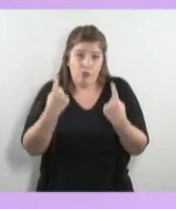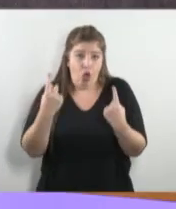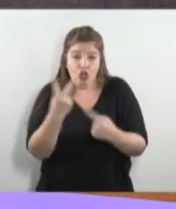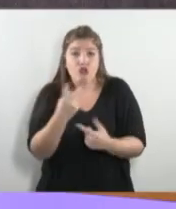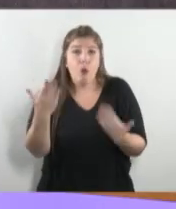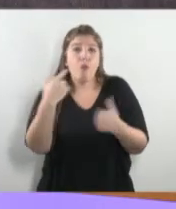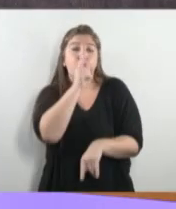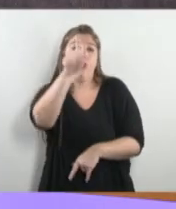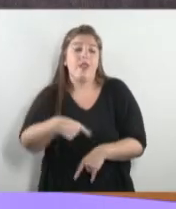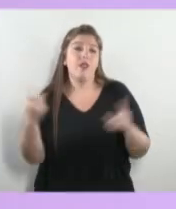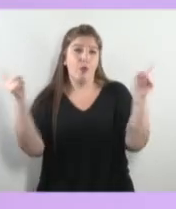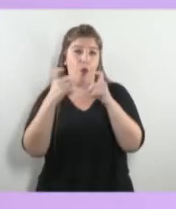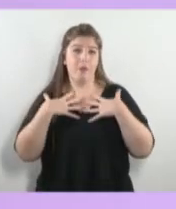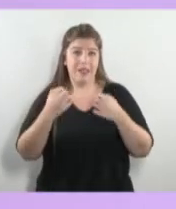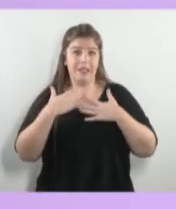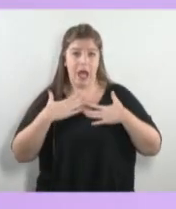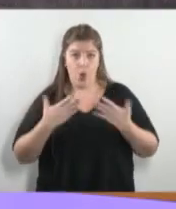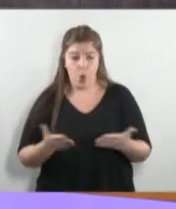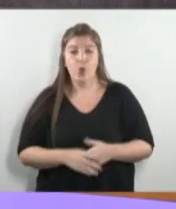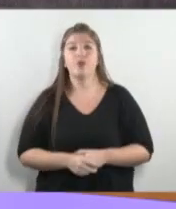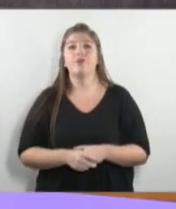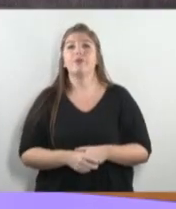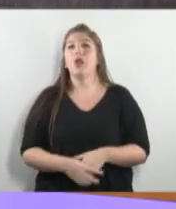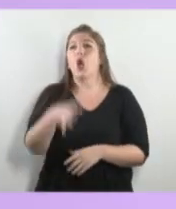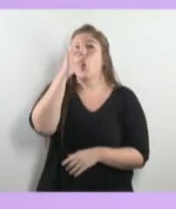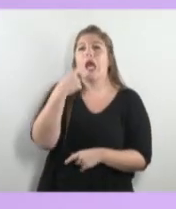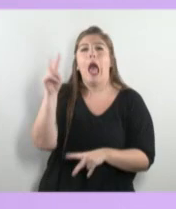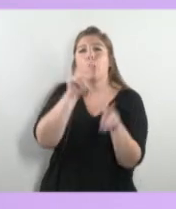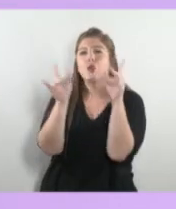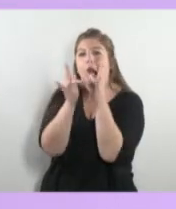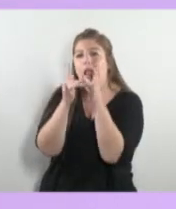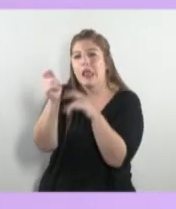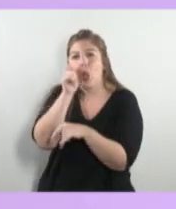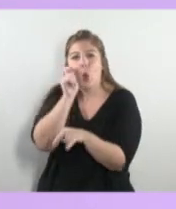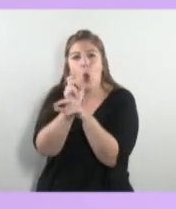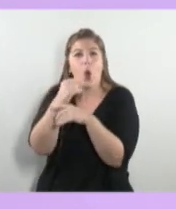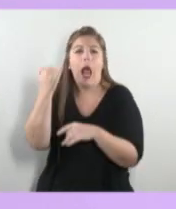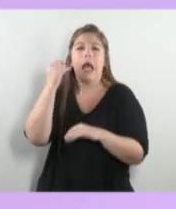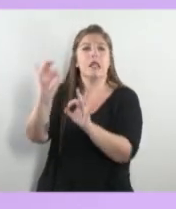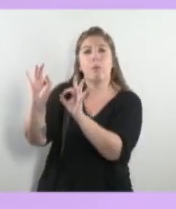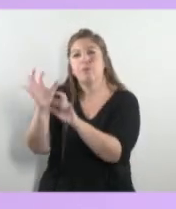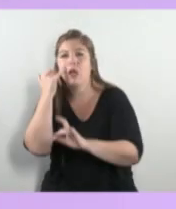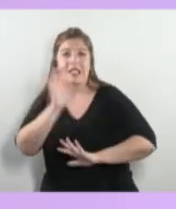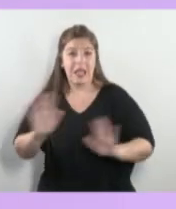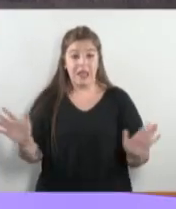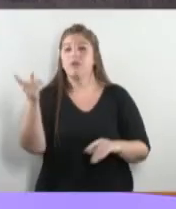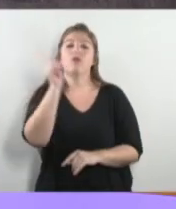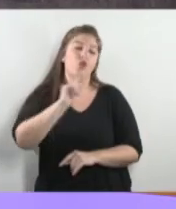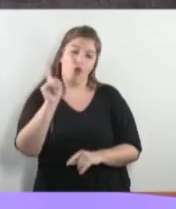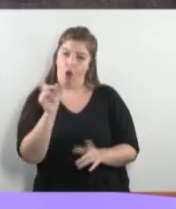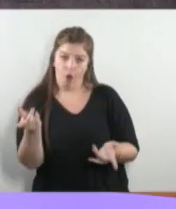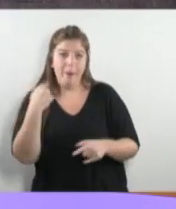puede traernos trastornos a la salud. Claro, nunca googlear y punto. No. ¿Sabes? Las redes sociales para buscar nada, casi.